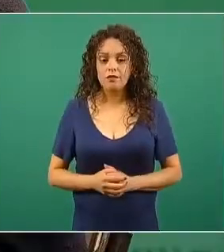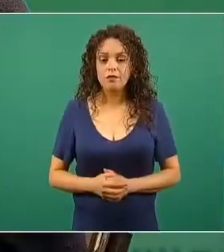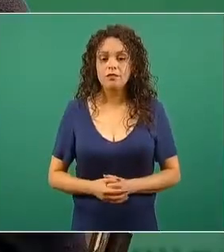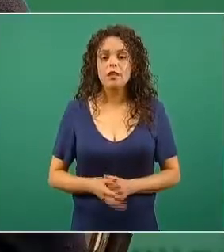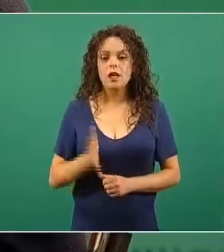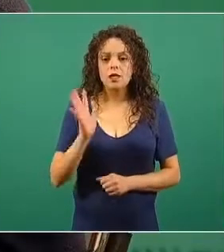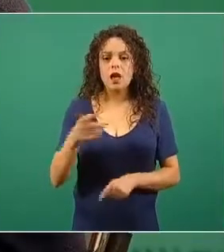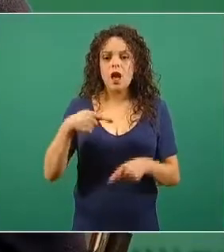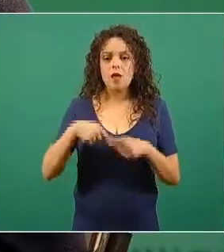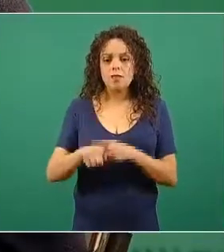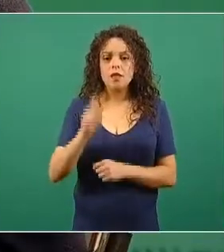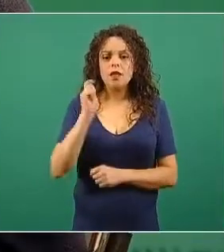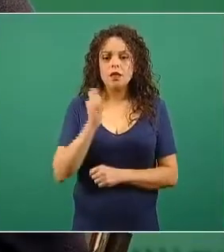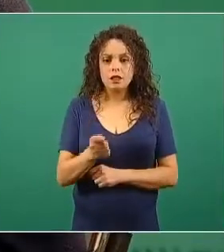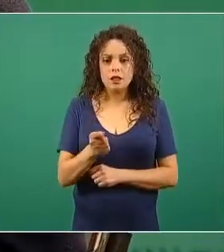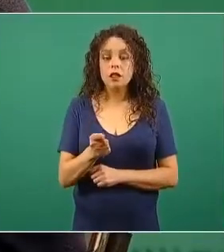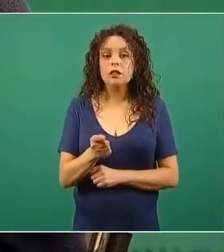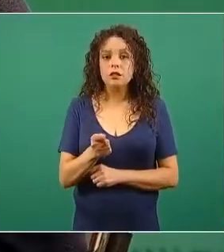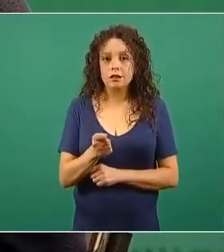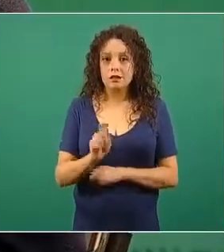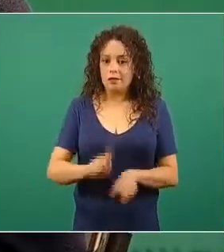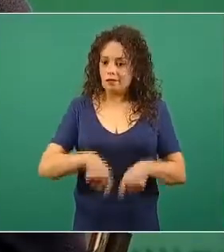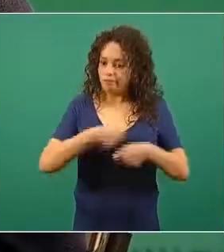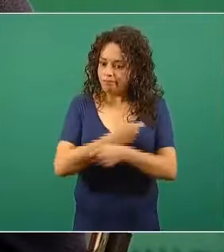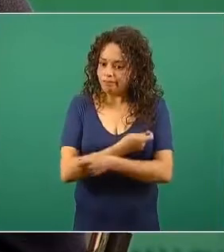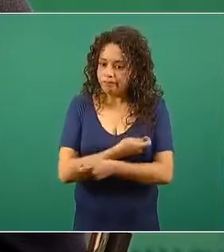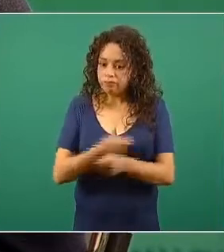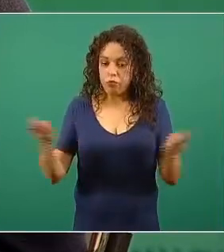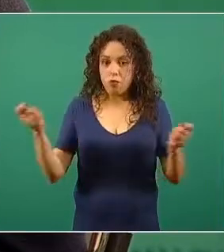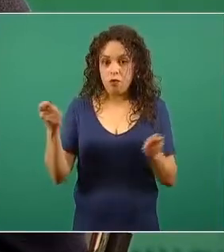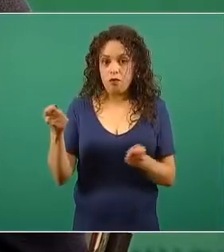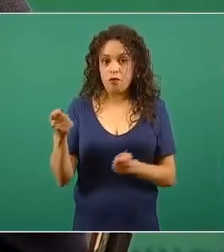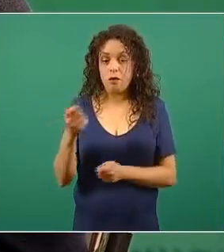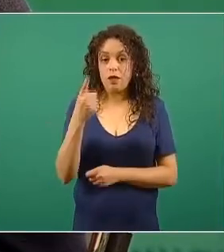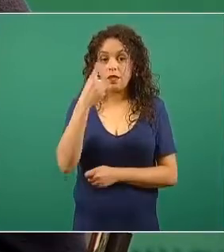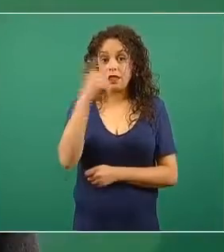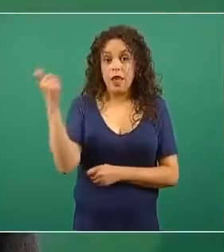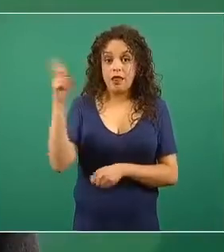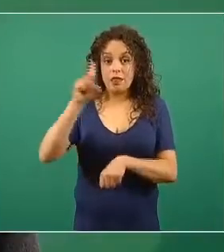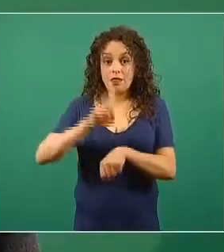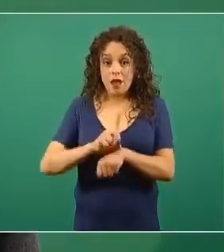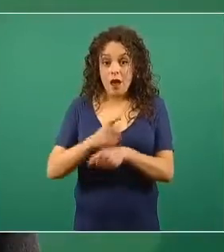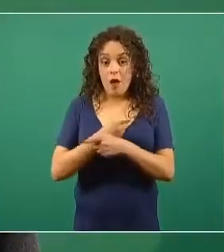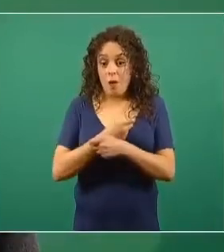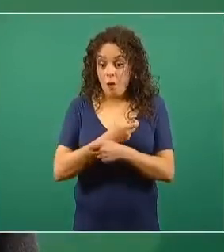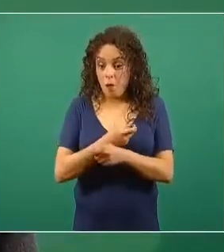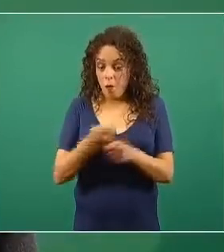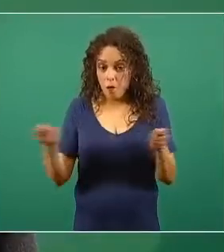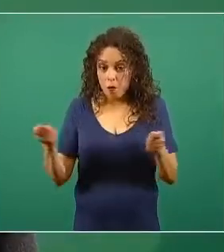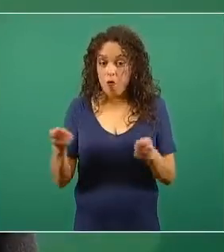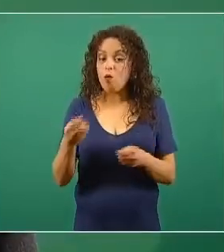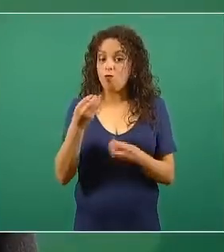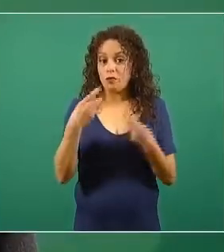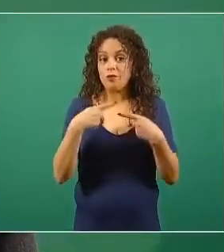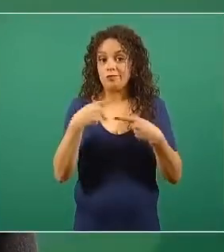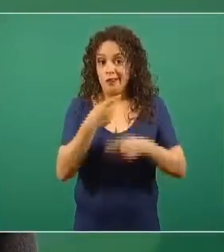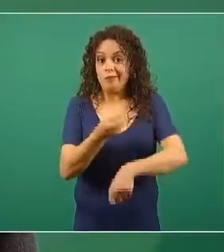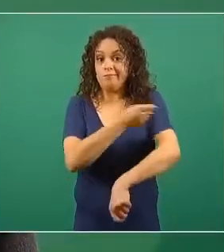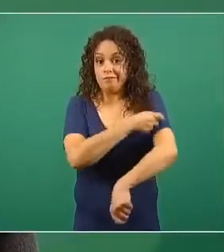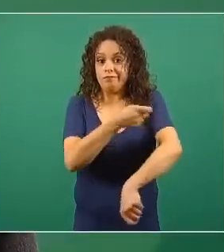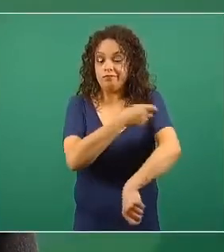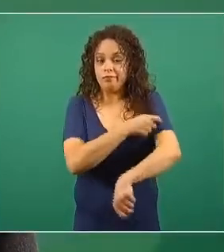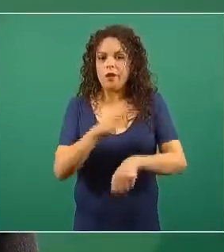programando la aplicación de un número importante de vacunas en los primeros 100 días de gobierno, precisamente porque